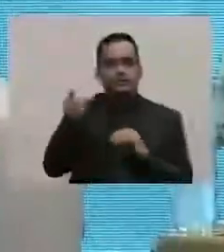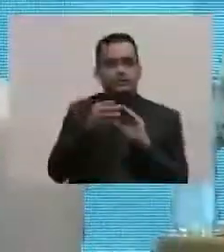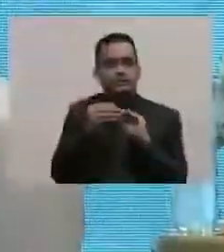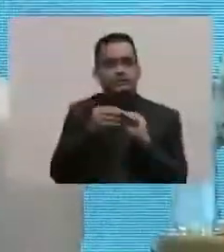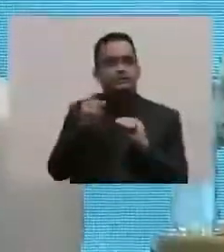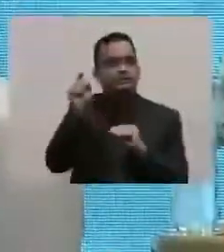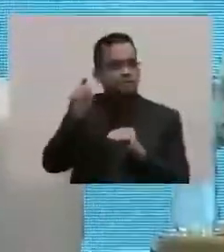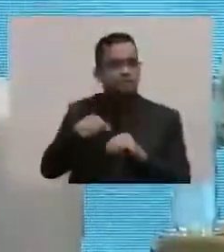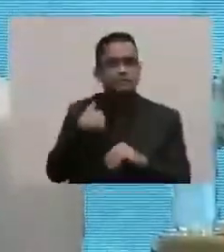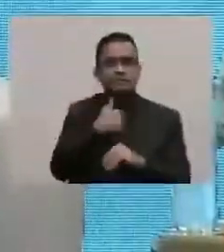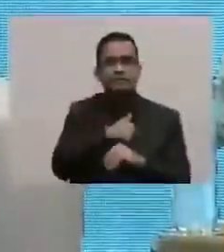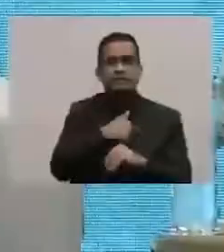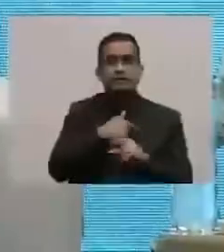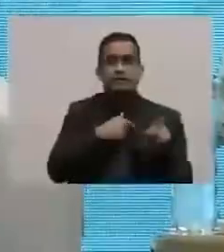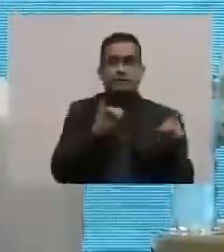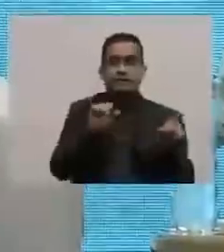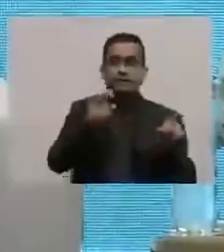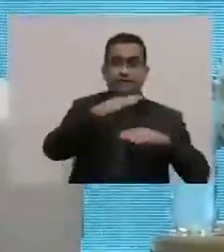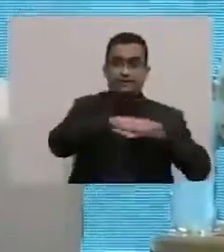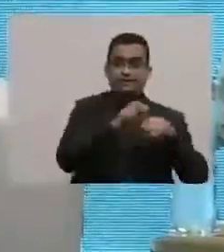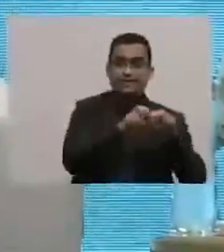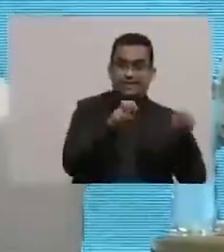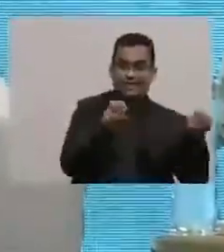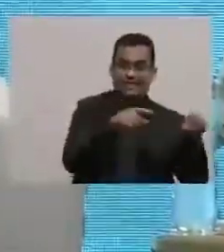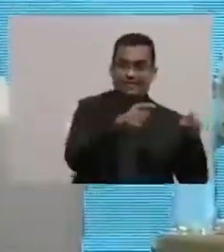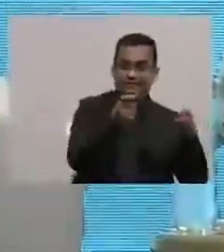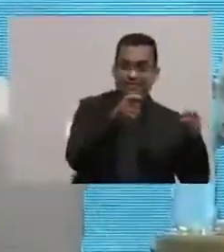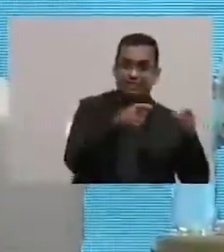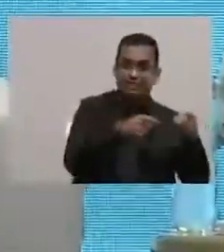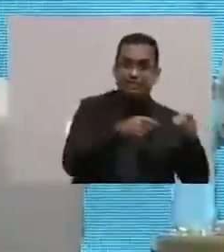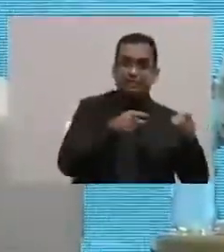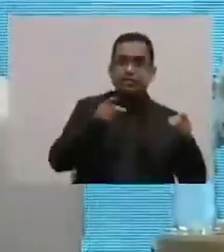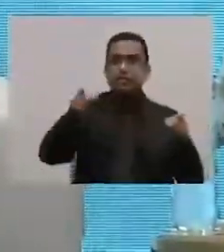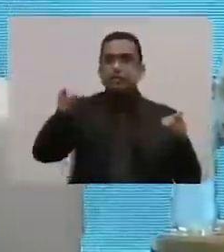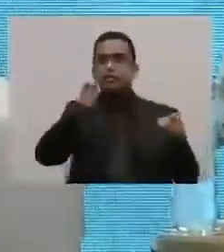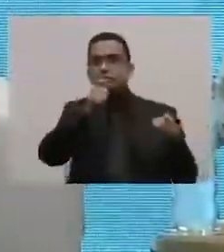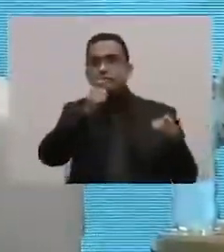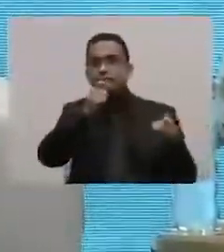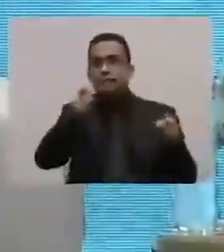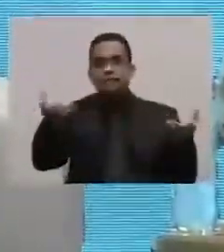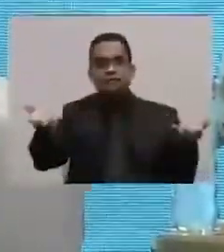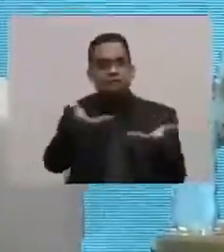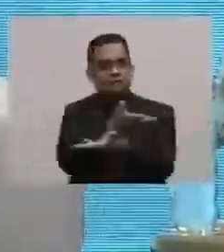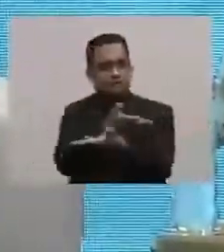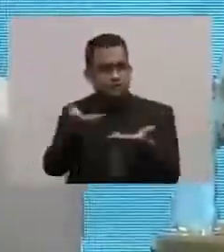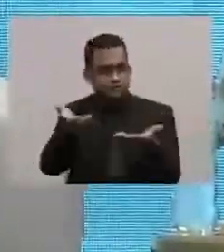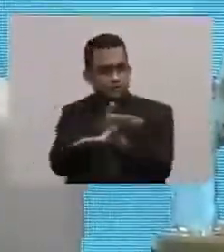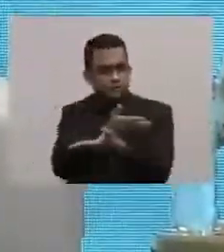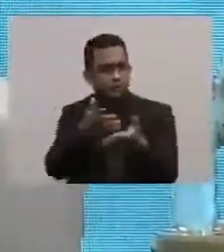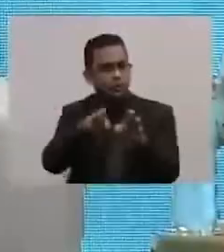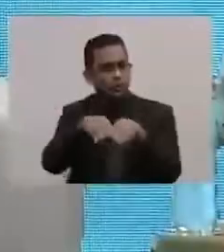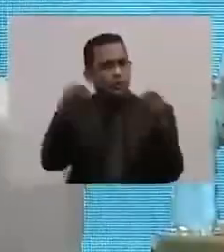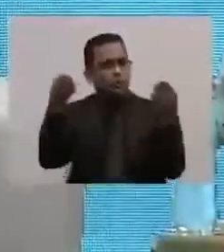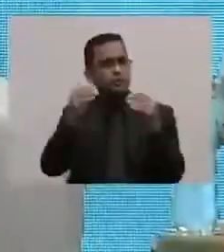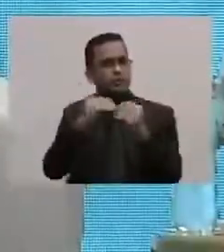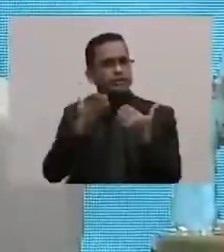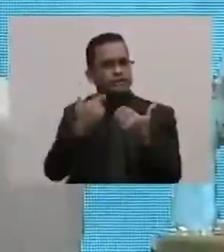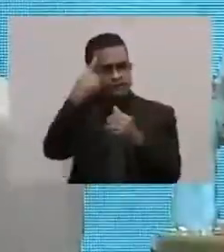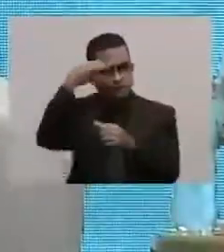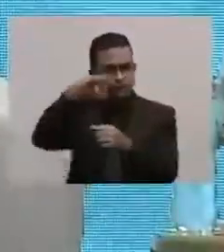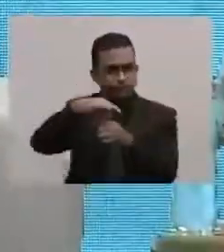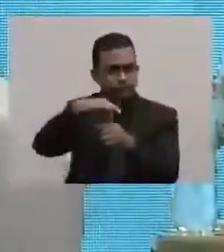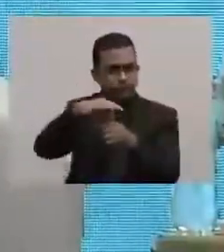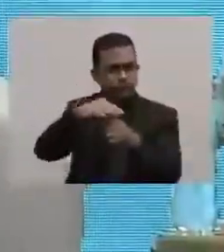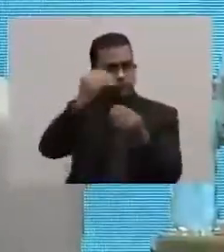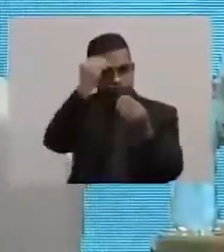una relación del Pleno de la Junta Central Electoral con la prensa para facilitar su trabajo en los procesos electorales. Y aquí